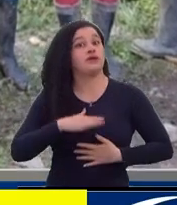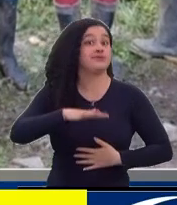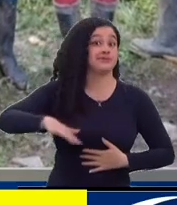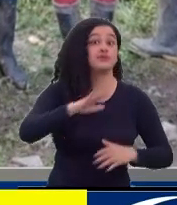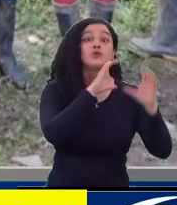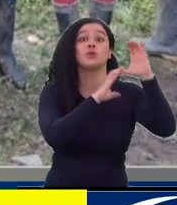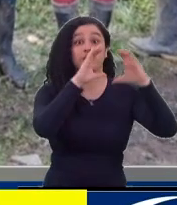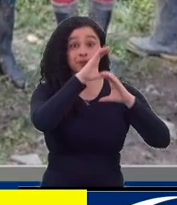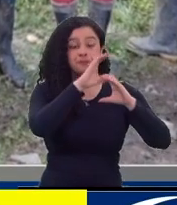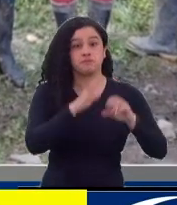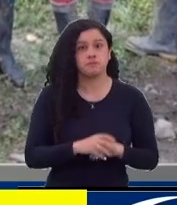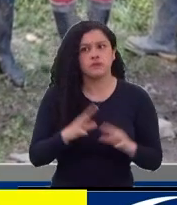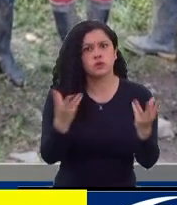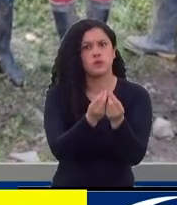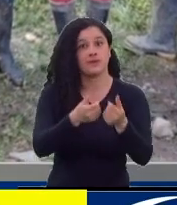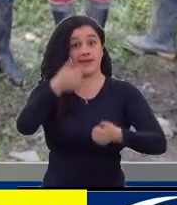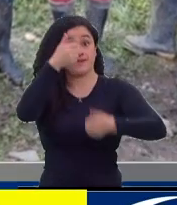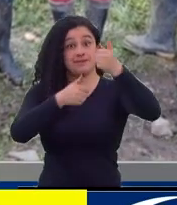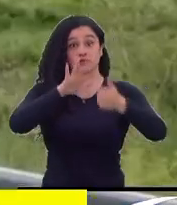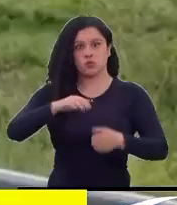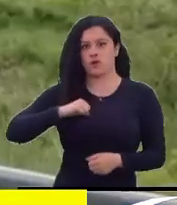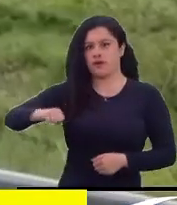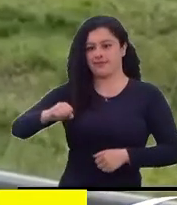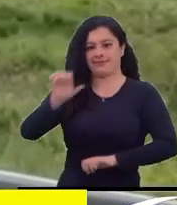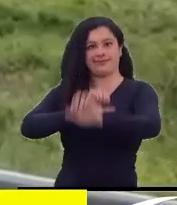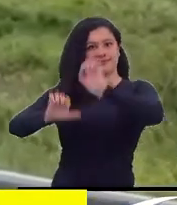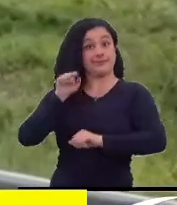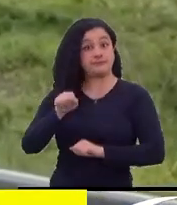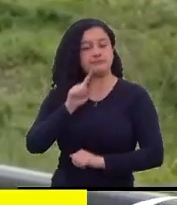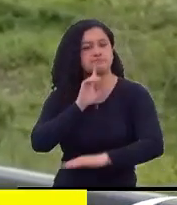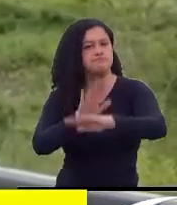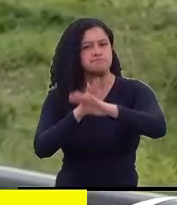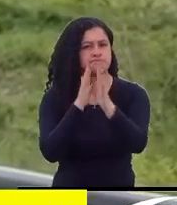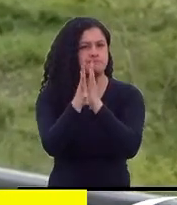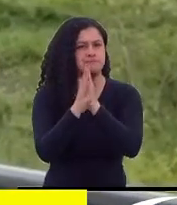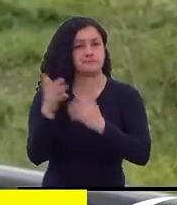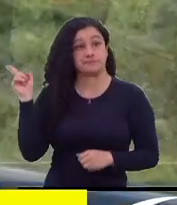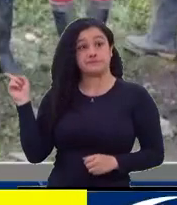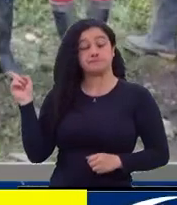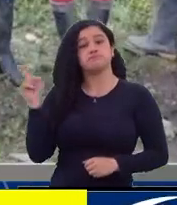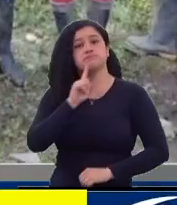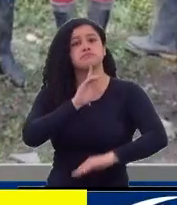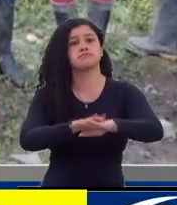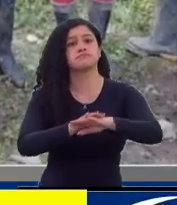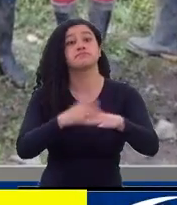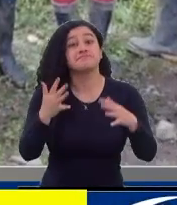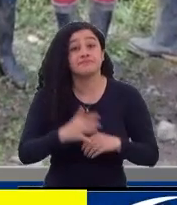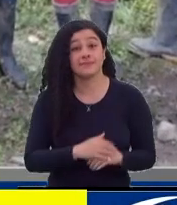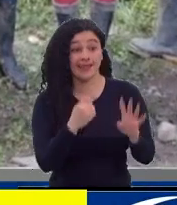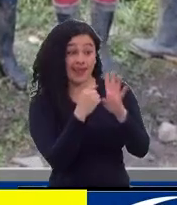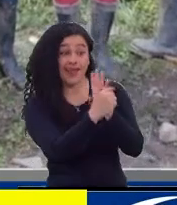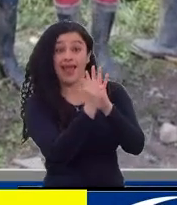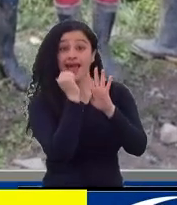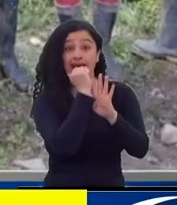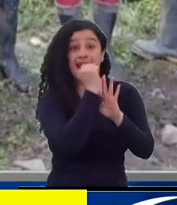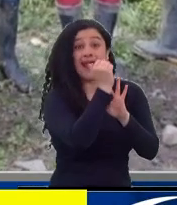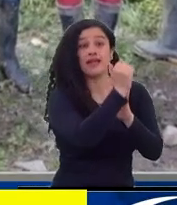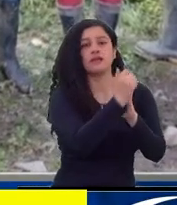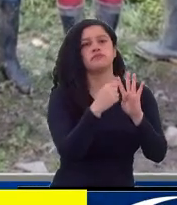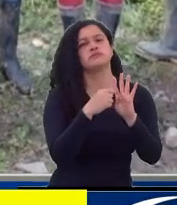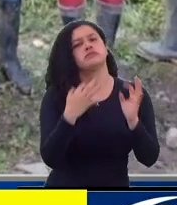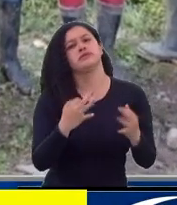este tema de liberación. Celebro el regreso a la libertad de cuatro mujeres que habían sido retenidas por el ELN en el